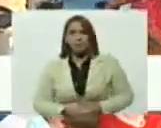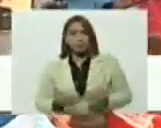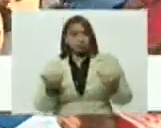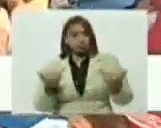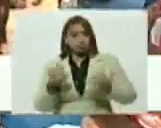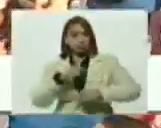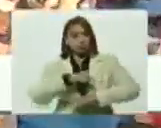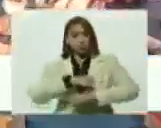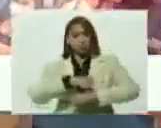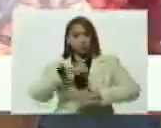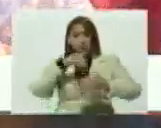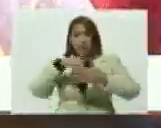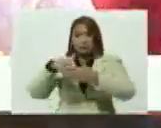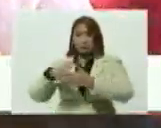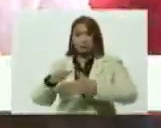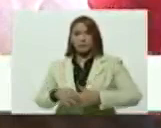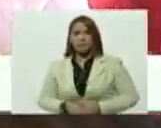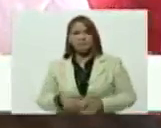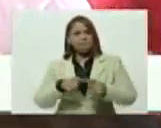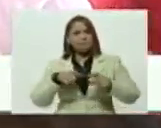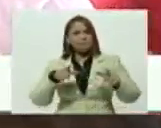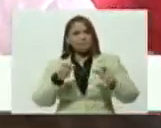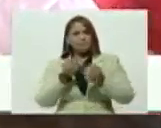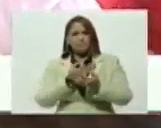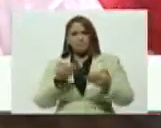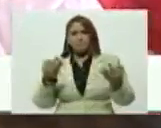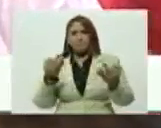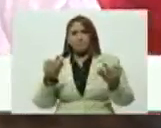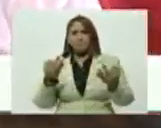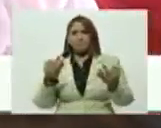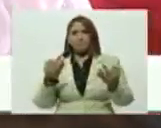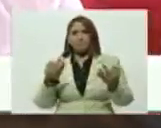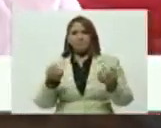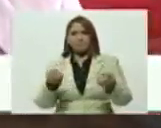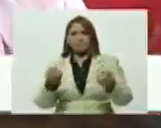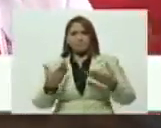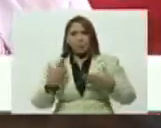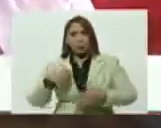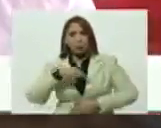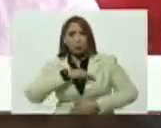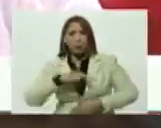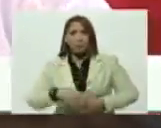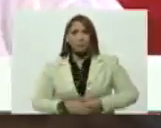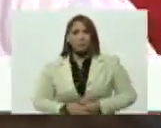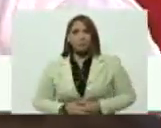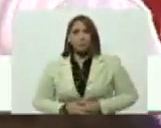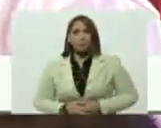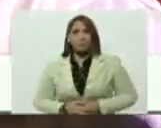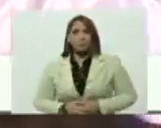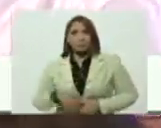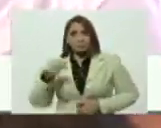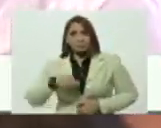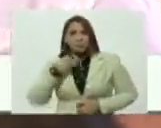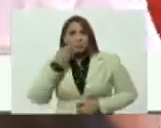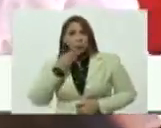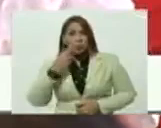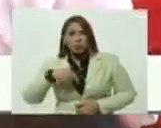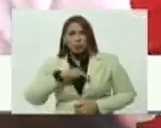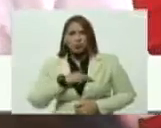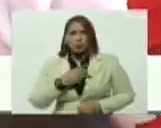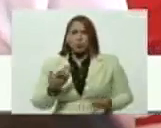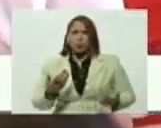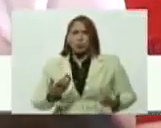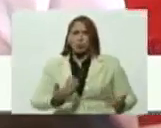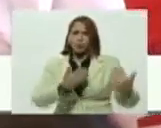de elección. Un espacio extraordinario que hoy nos dan ustedes a nosotros y aquí como juventud, nosotros